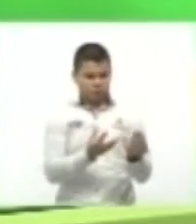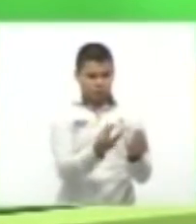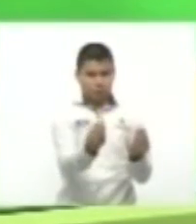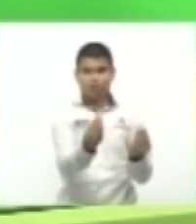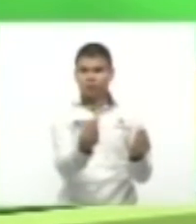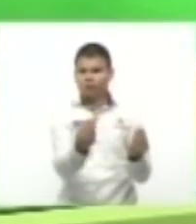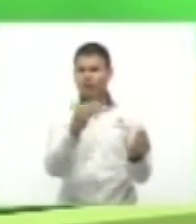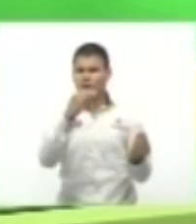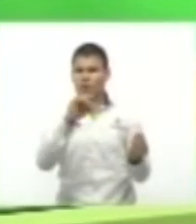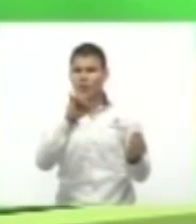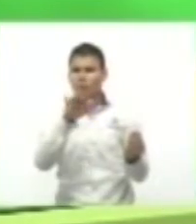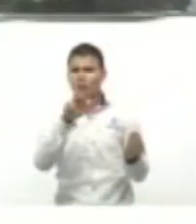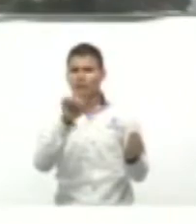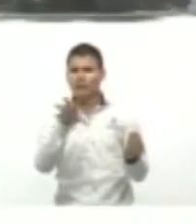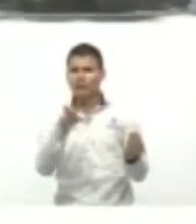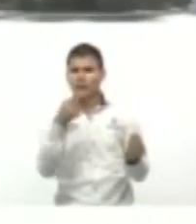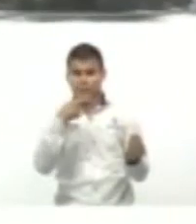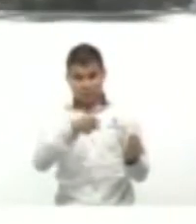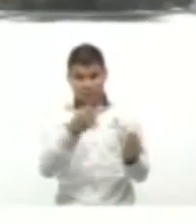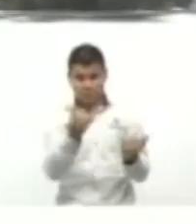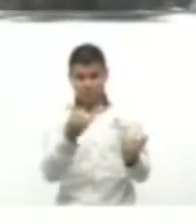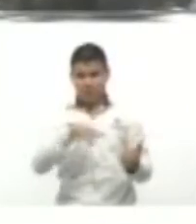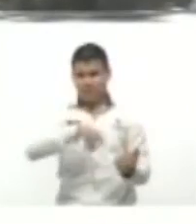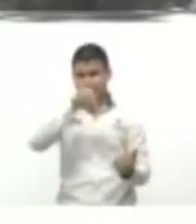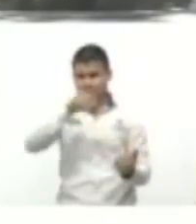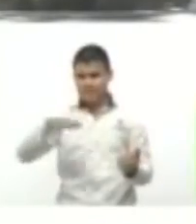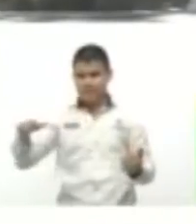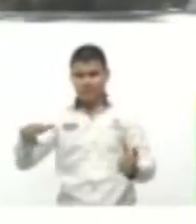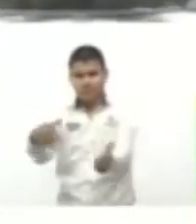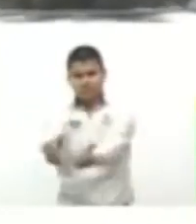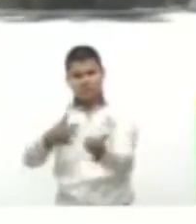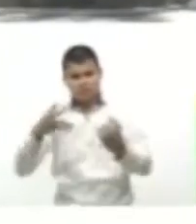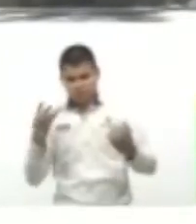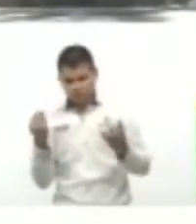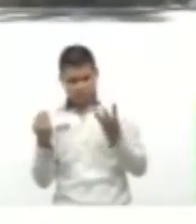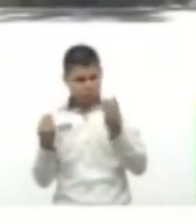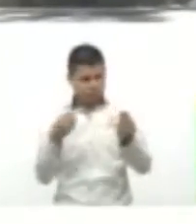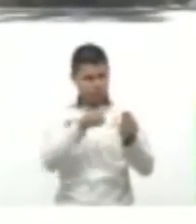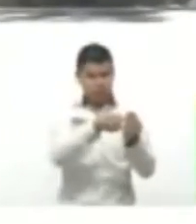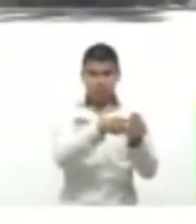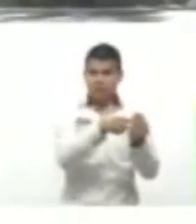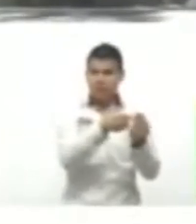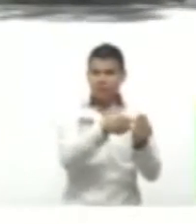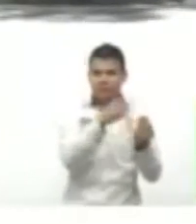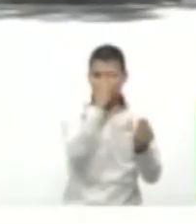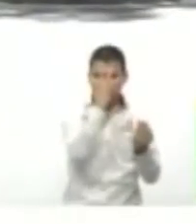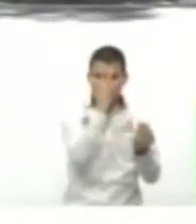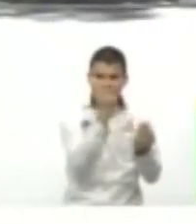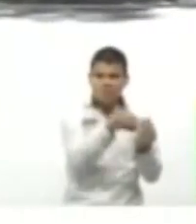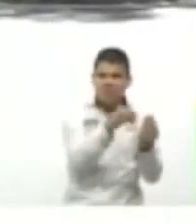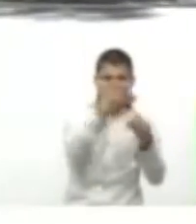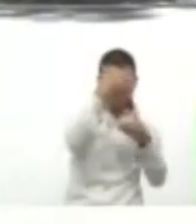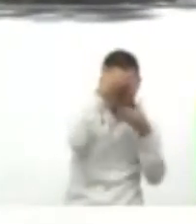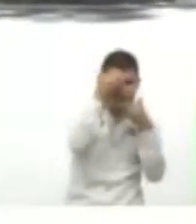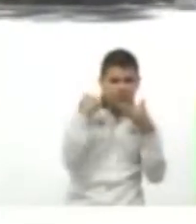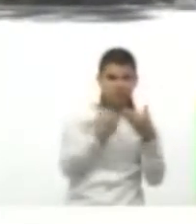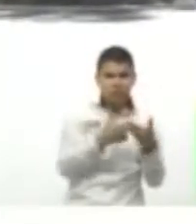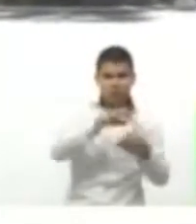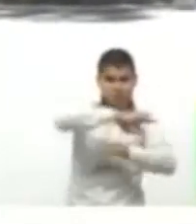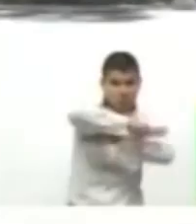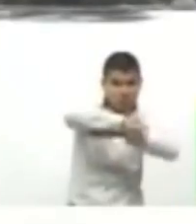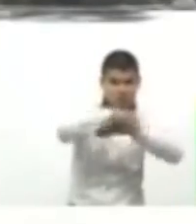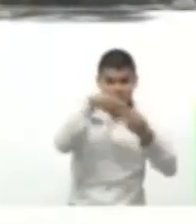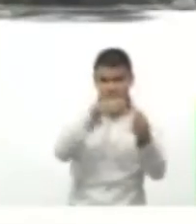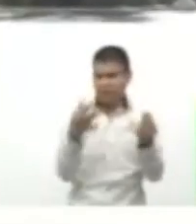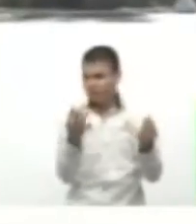el Banco Magdalena. En enfrentamientos entre el ejército y una presunta banda de cuateros, fue abatido un sujeto